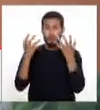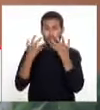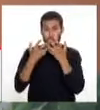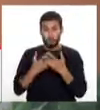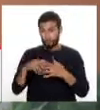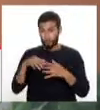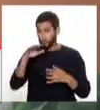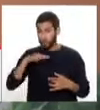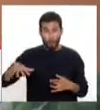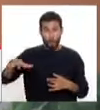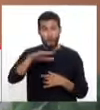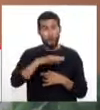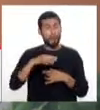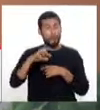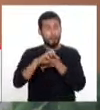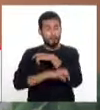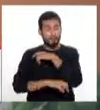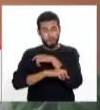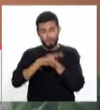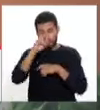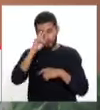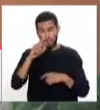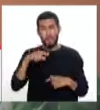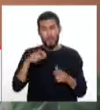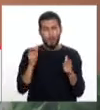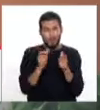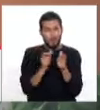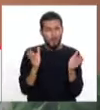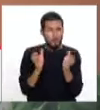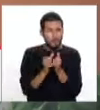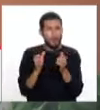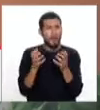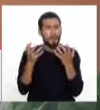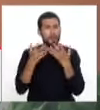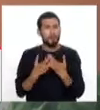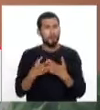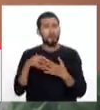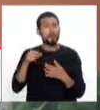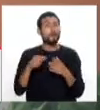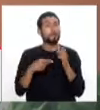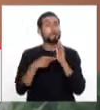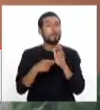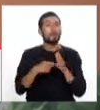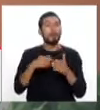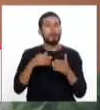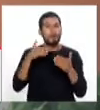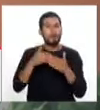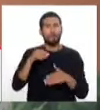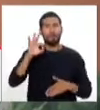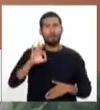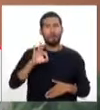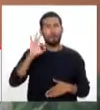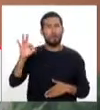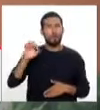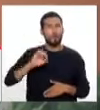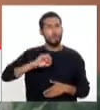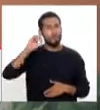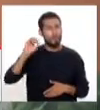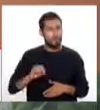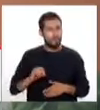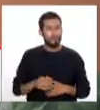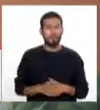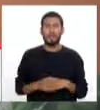Perú, las micro y pequeñas empresas representan, ya lo dijeron, el 99%,